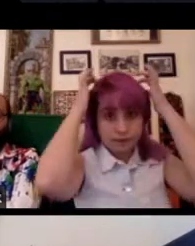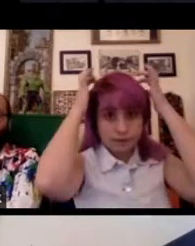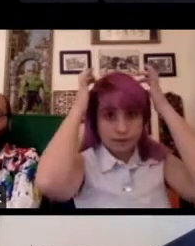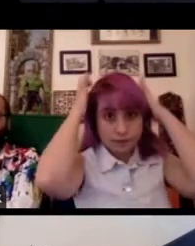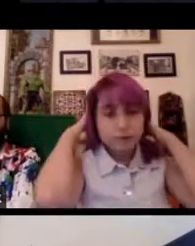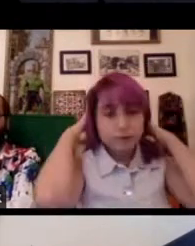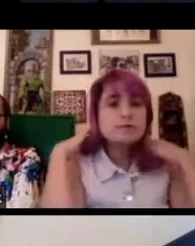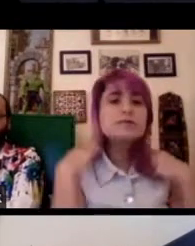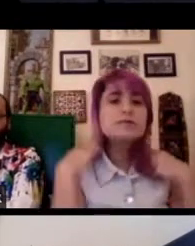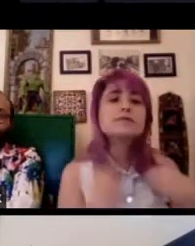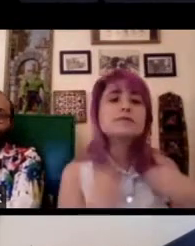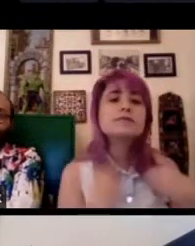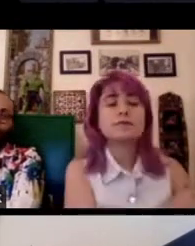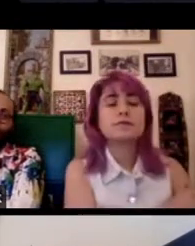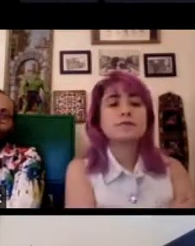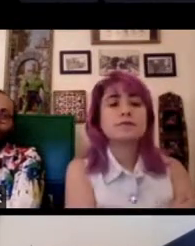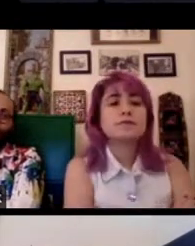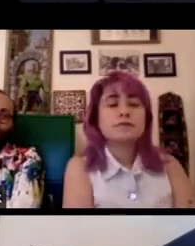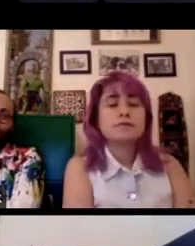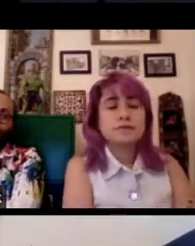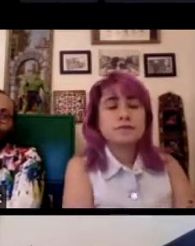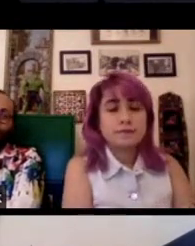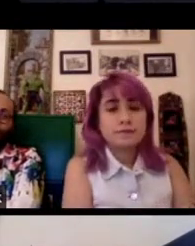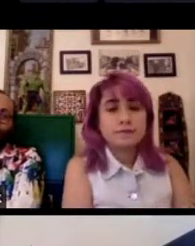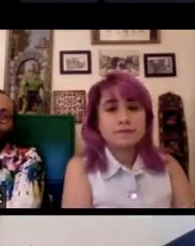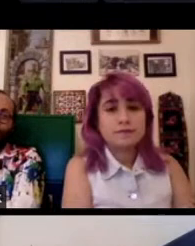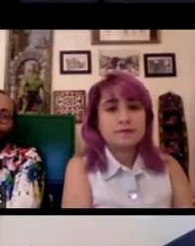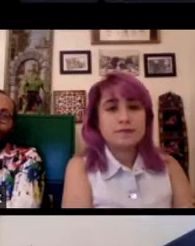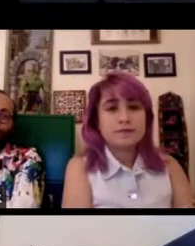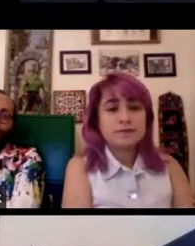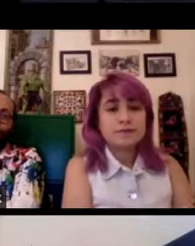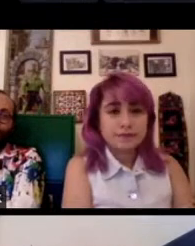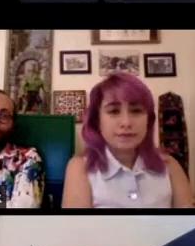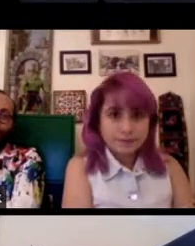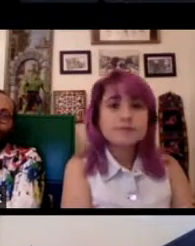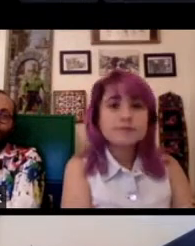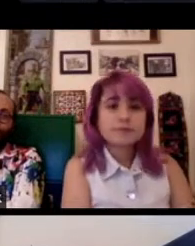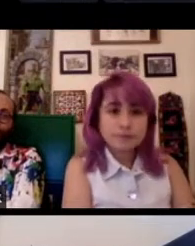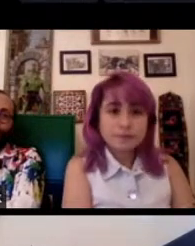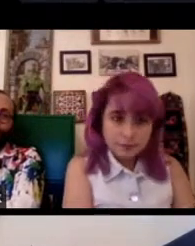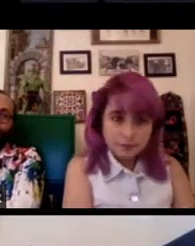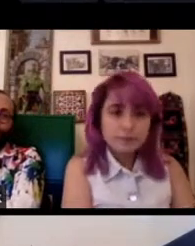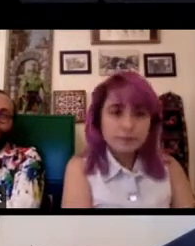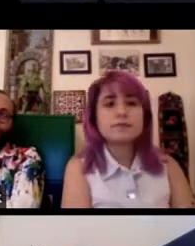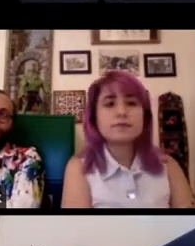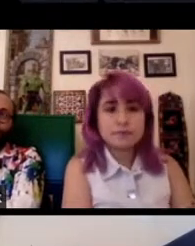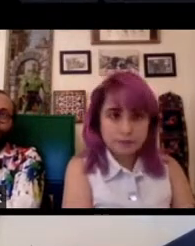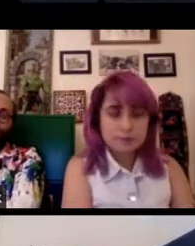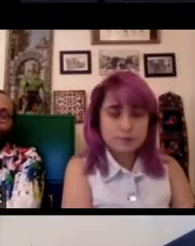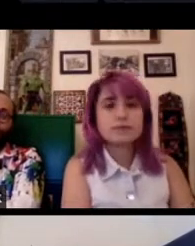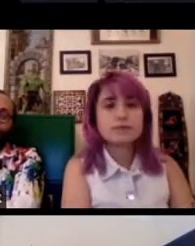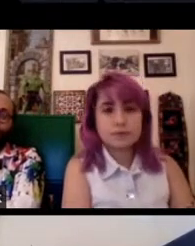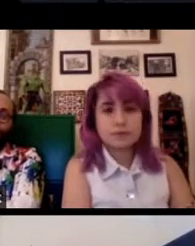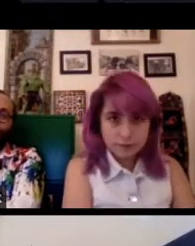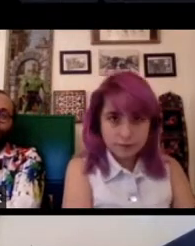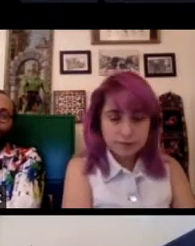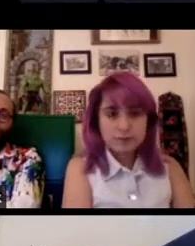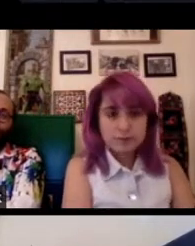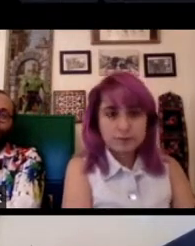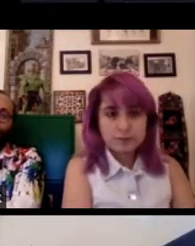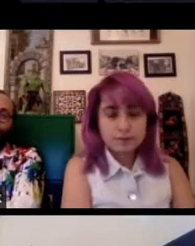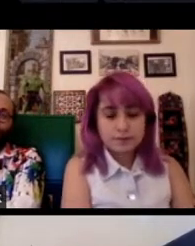extreme violence for over 50 years. And it's not only one type of violence or the violence perpetrated by all